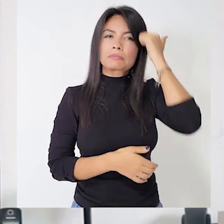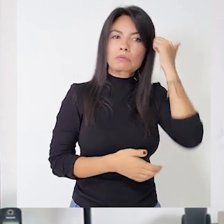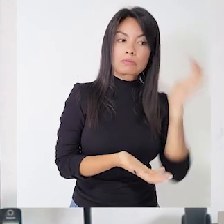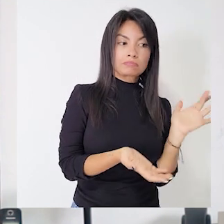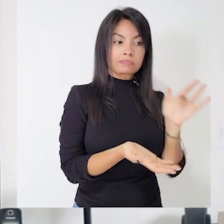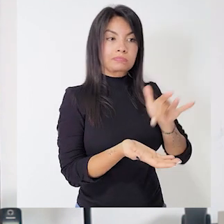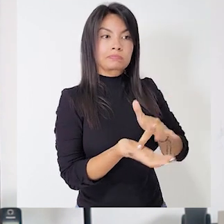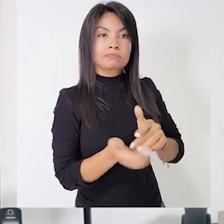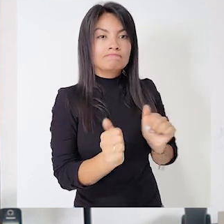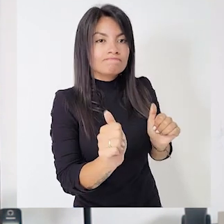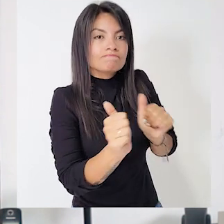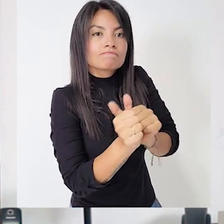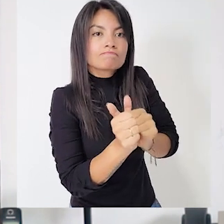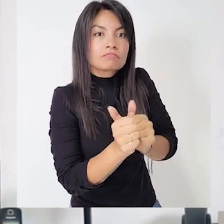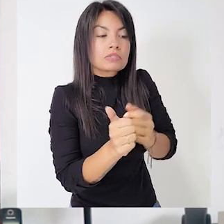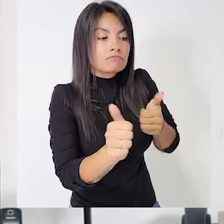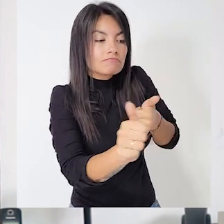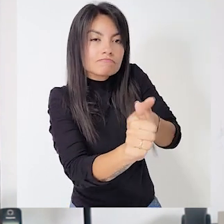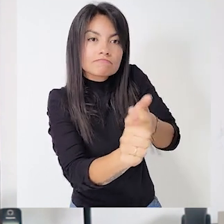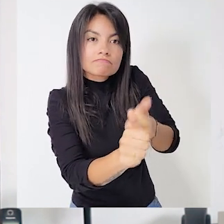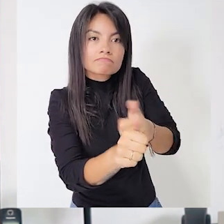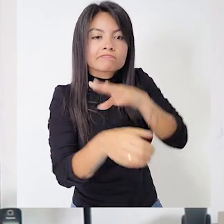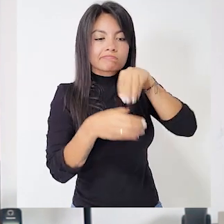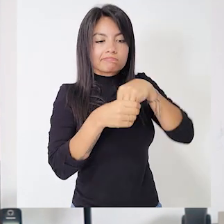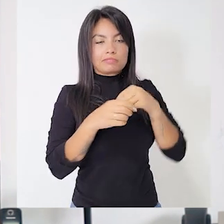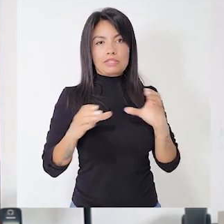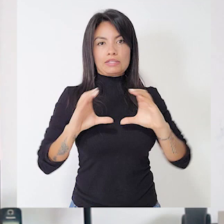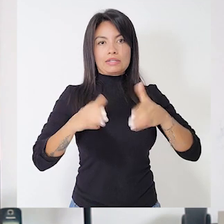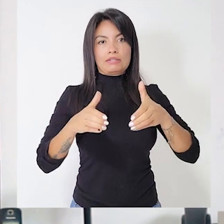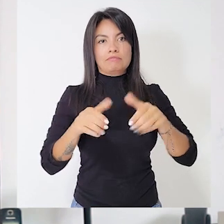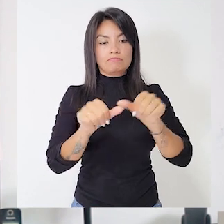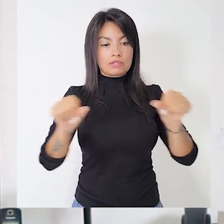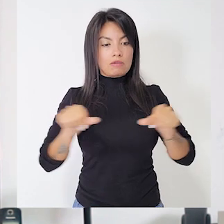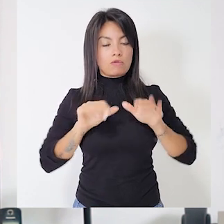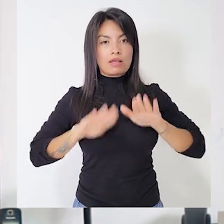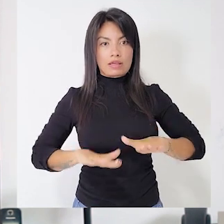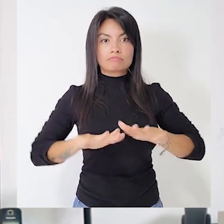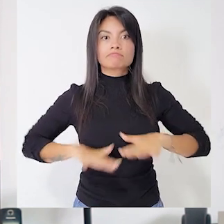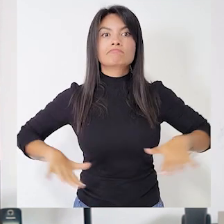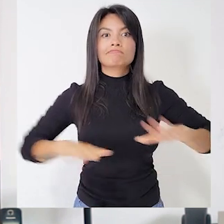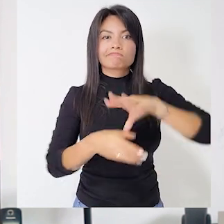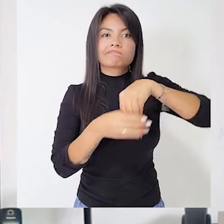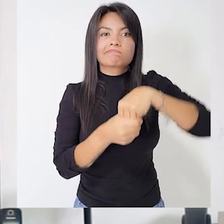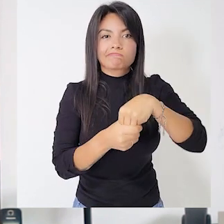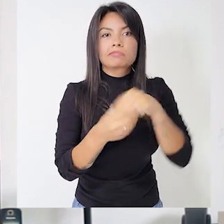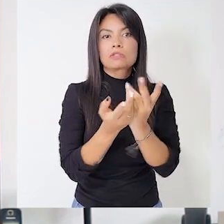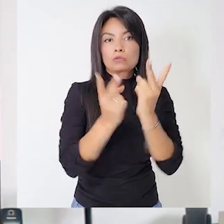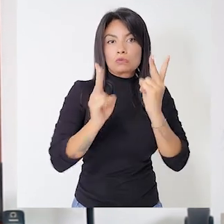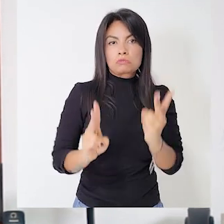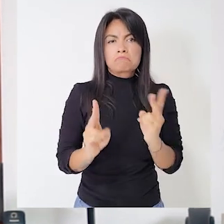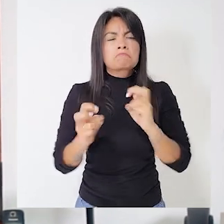presencialidad de los profesores acompañantes para hacer tutorías en el mismo ambiente de clase y que sea a partir de